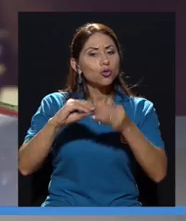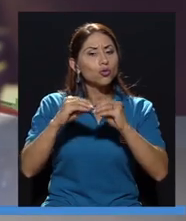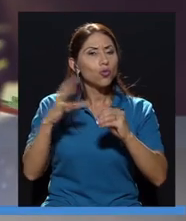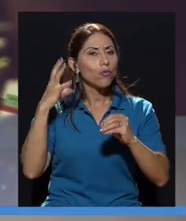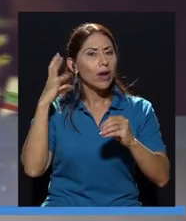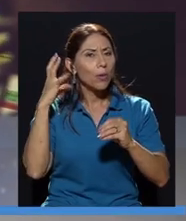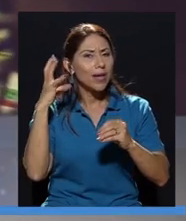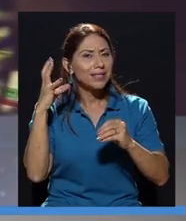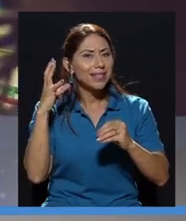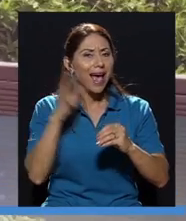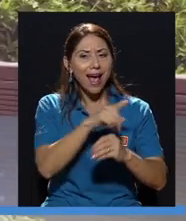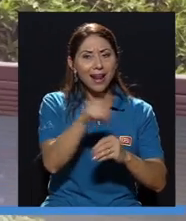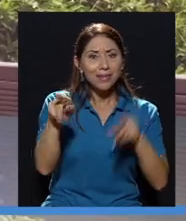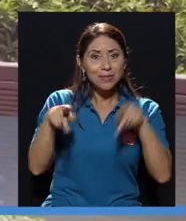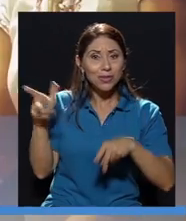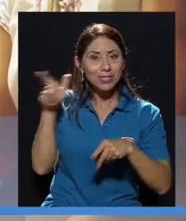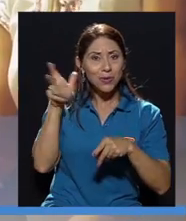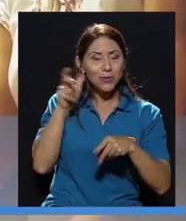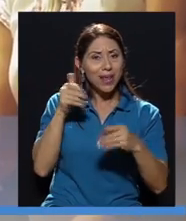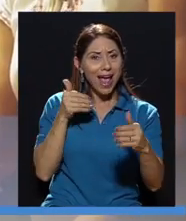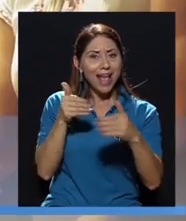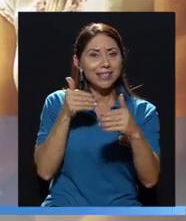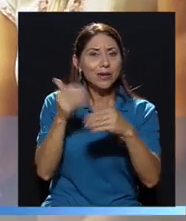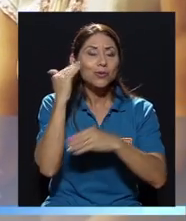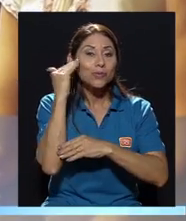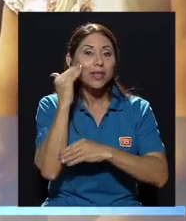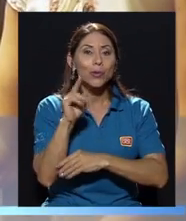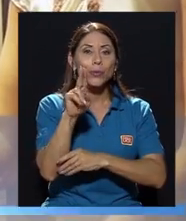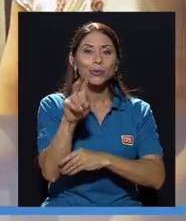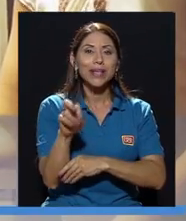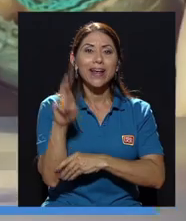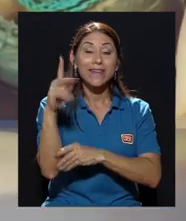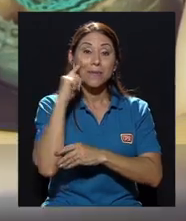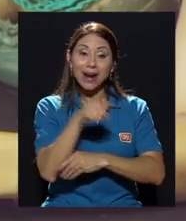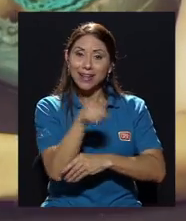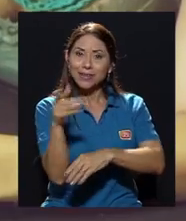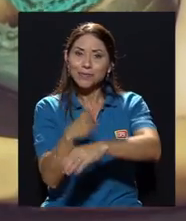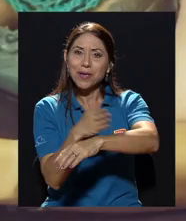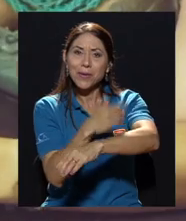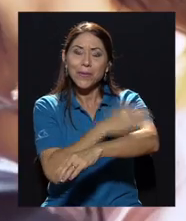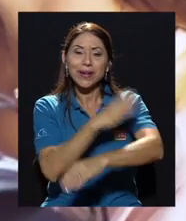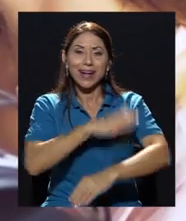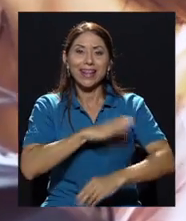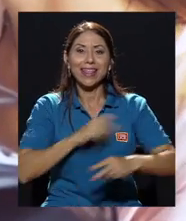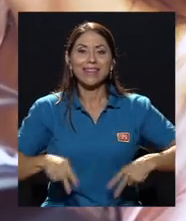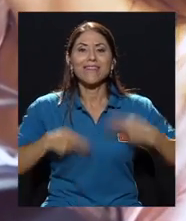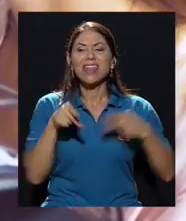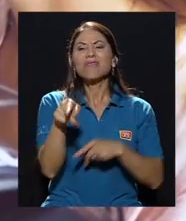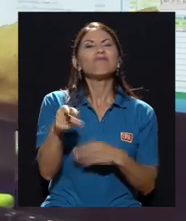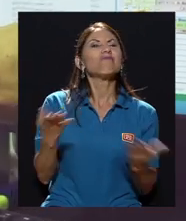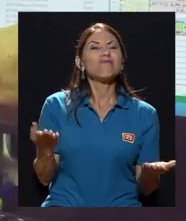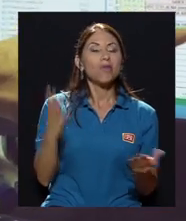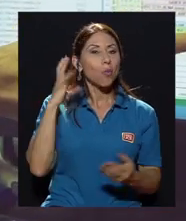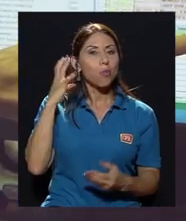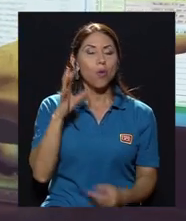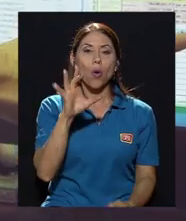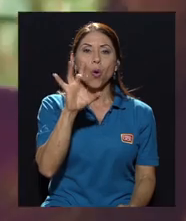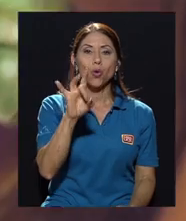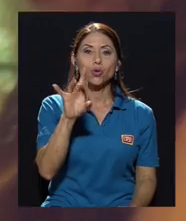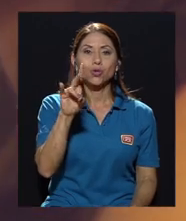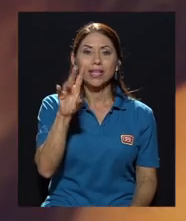su frecuencia acerca a sus oyentes al conocimiento de la UCR para que mejoren su calidad de vida. Le hablamos